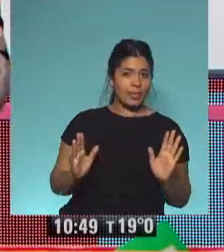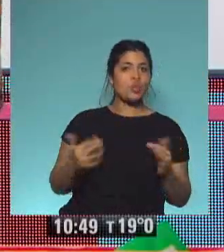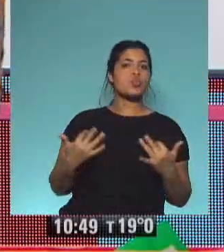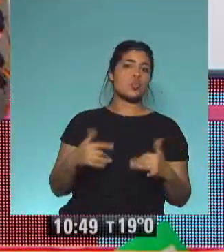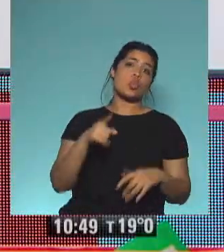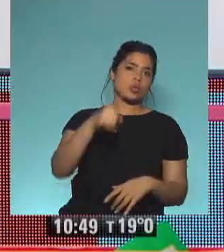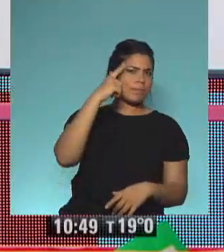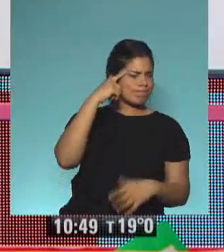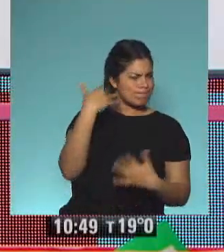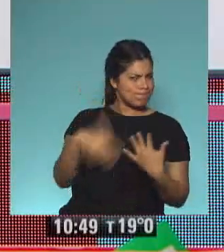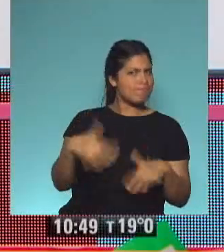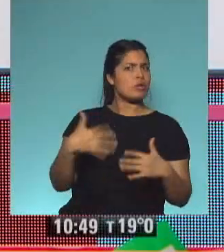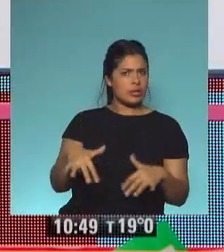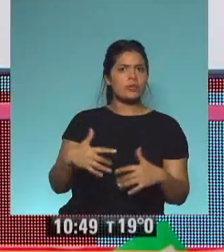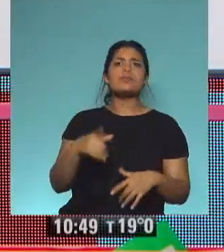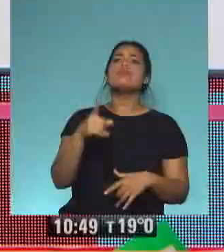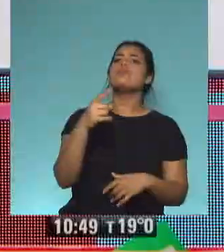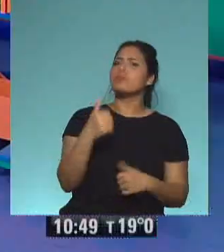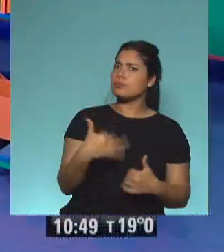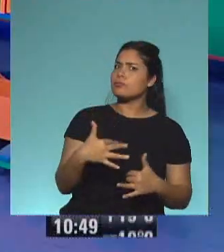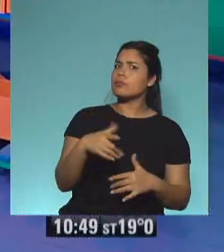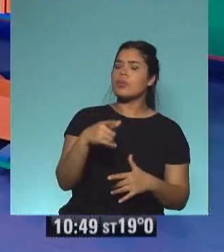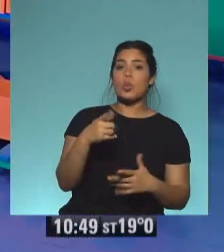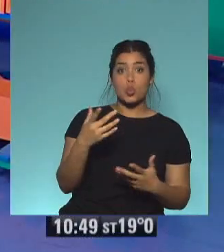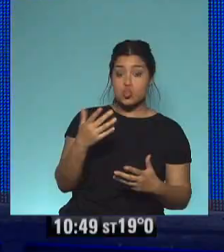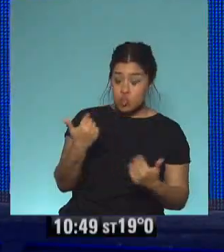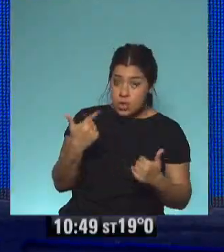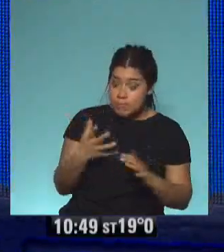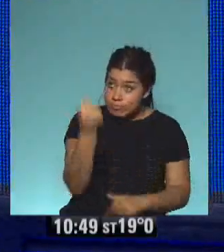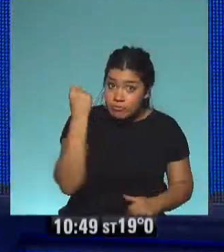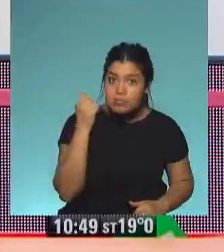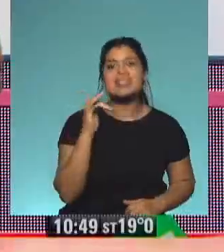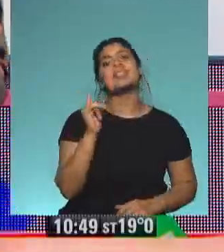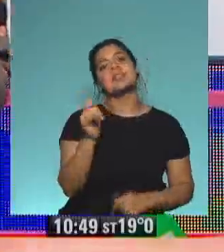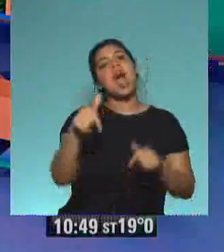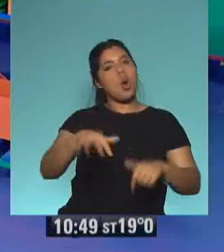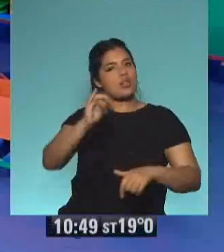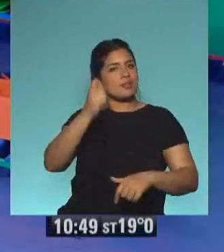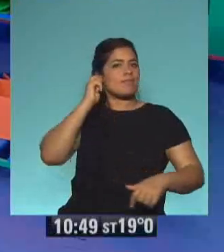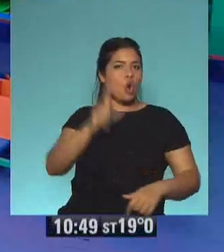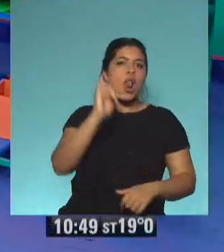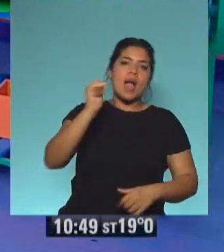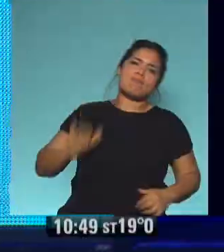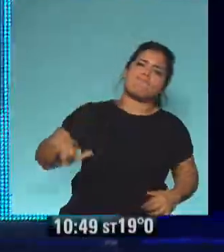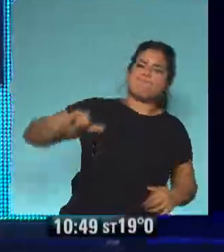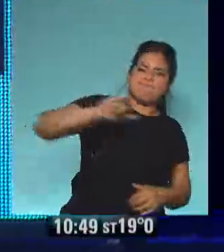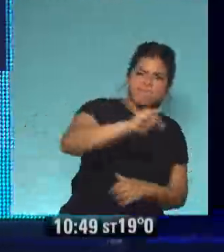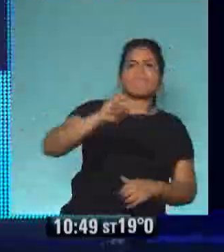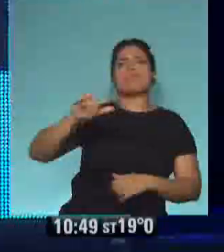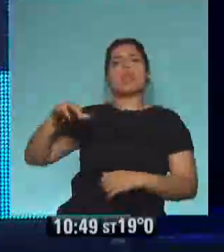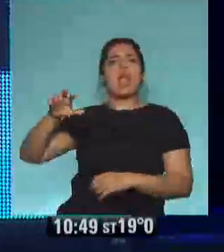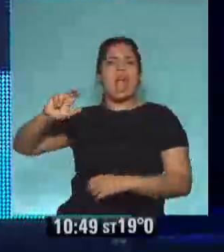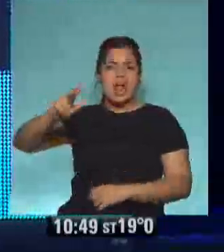tiempo después se pudo volar. Se pudo. Se pudo, finalmente se logró. Sí, ahora existen aviones, existen helicópteros, existe